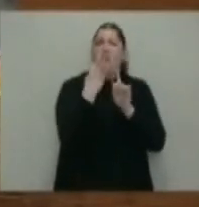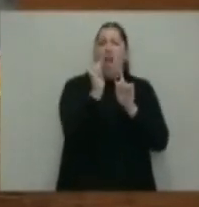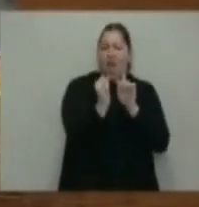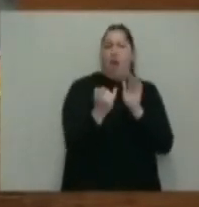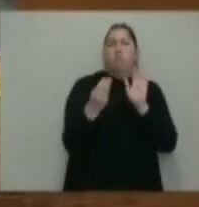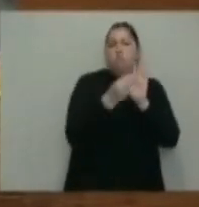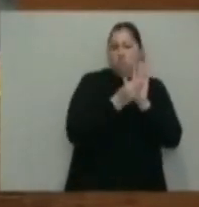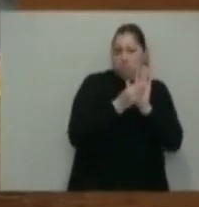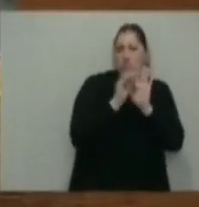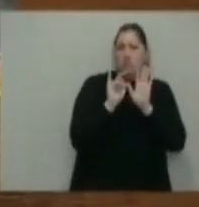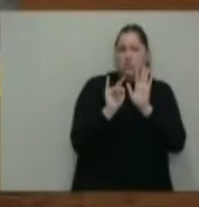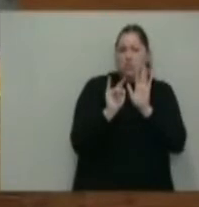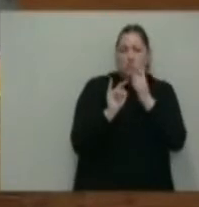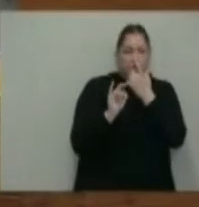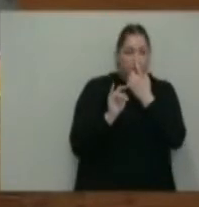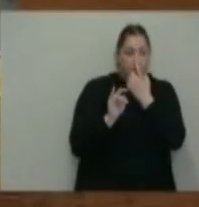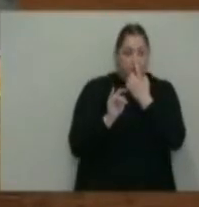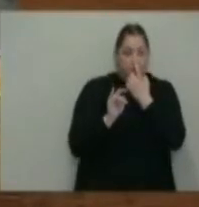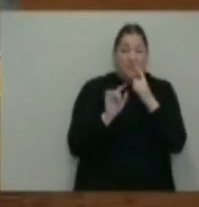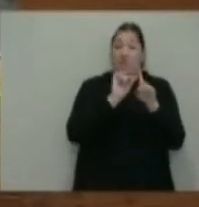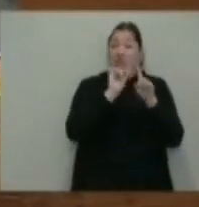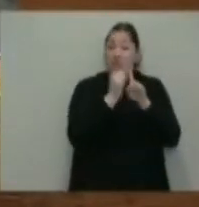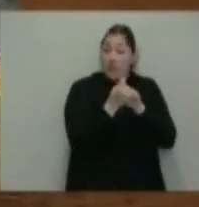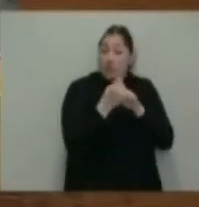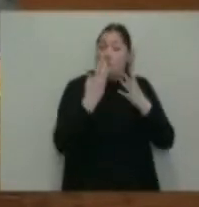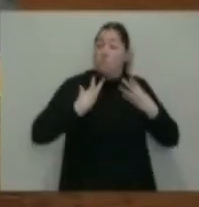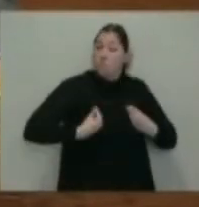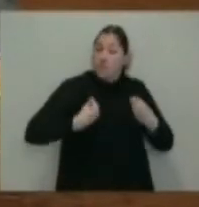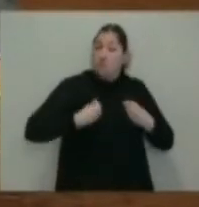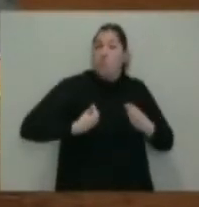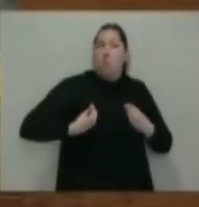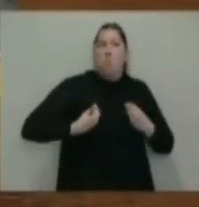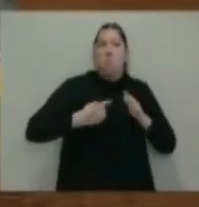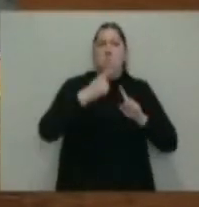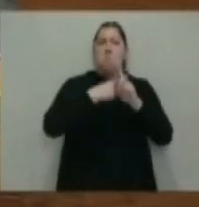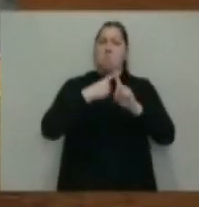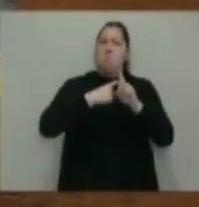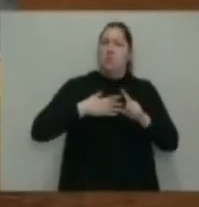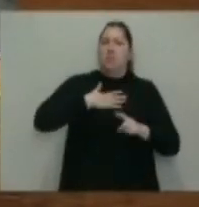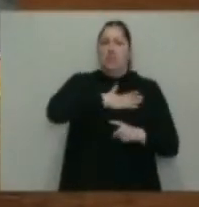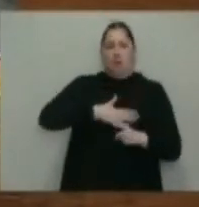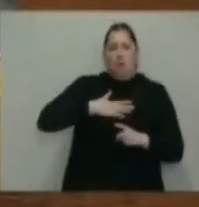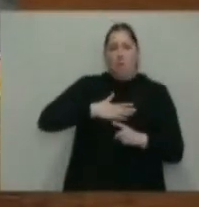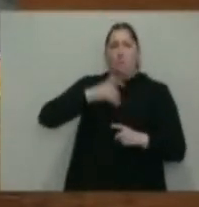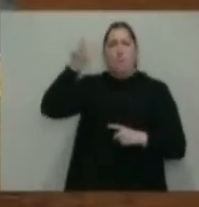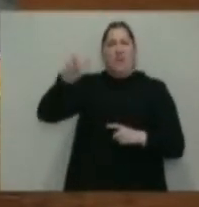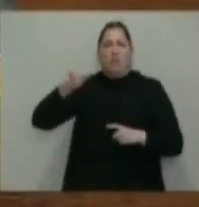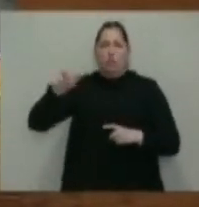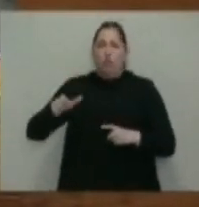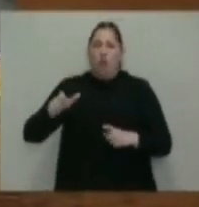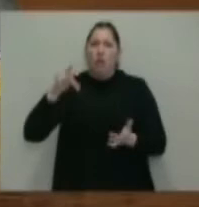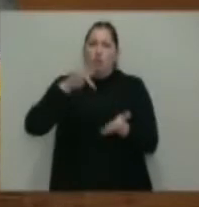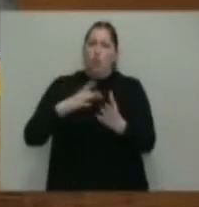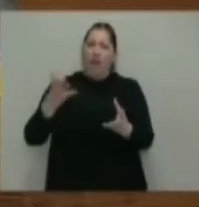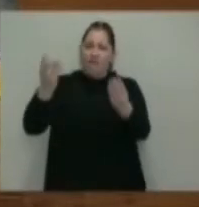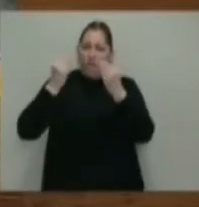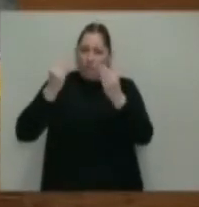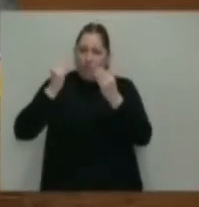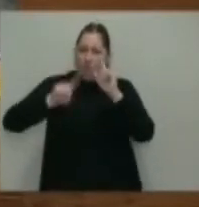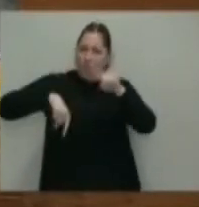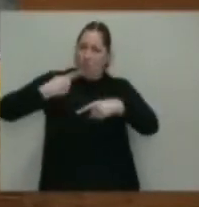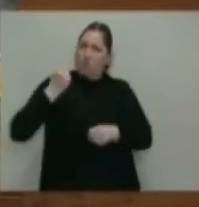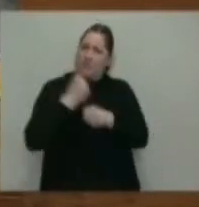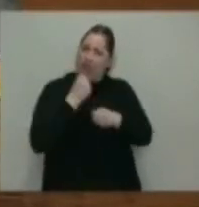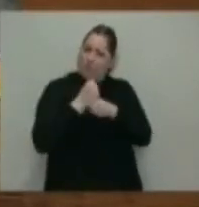es cierto que se incluye indicadores como el grado de satisfacción o si la persona que realizó el curso se encuentra trabajando a los 6 meses o al año de haber acabado el